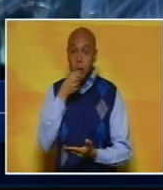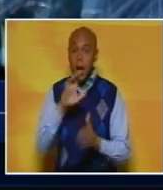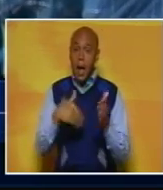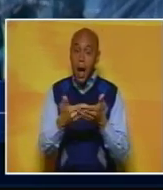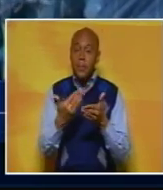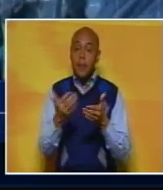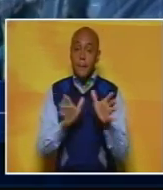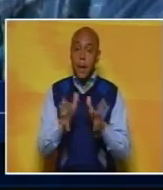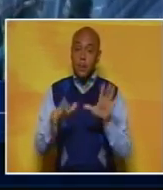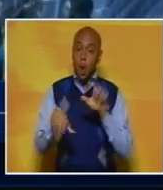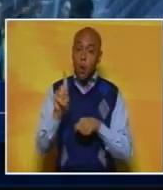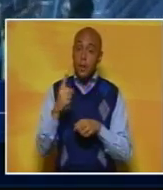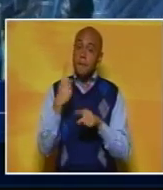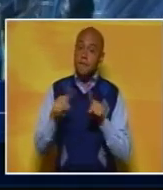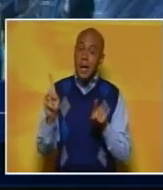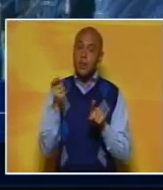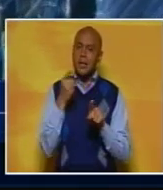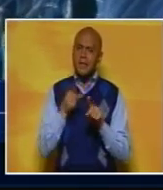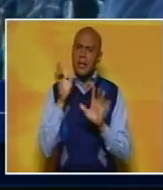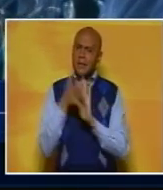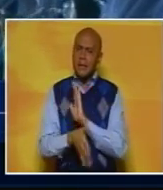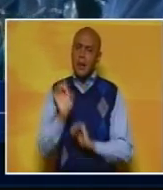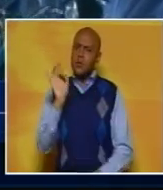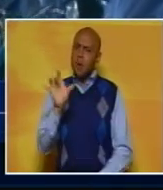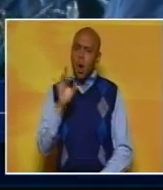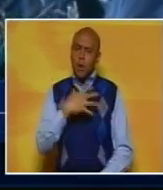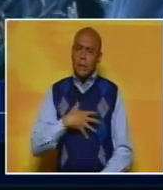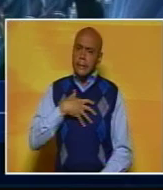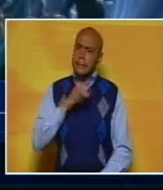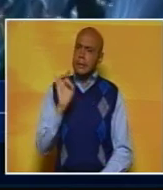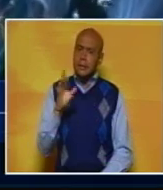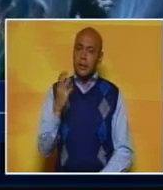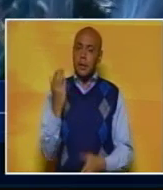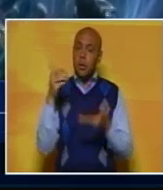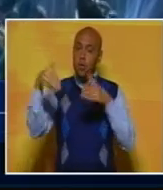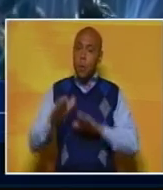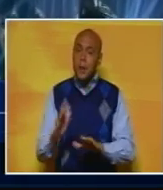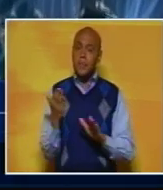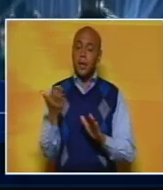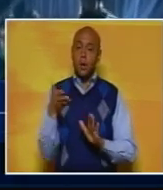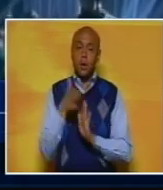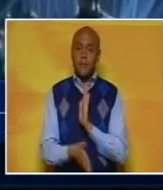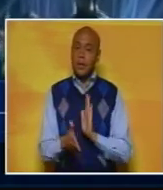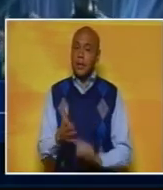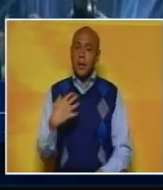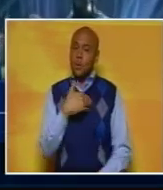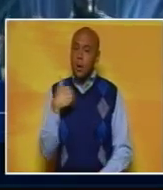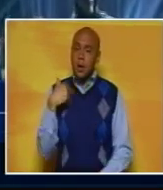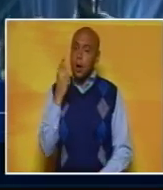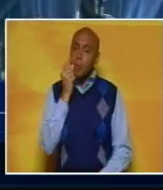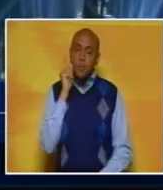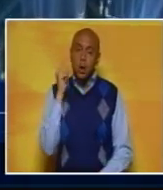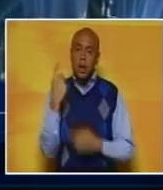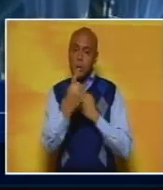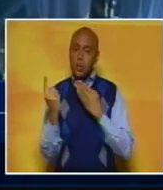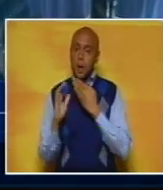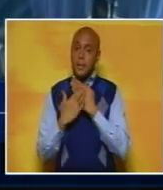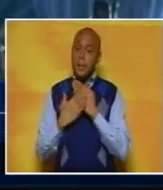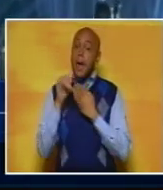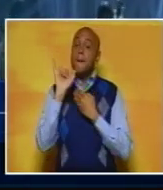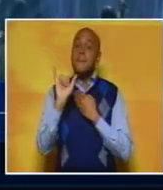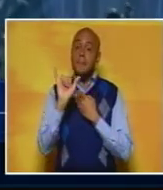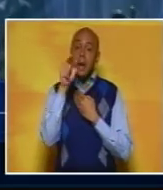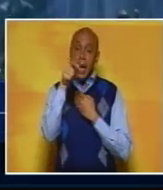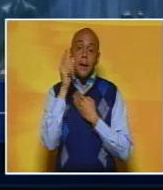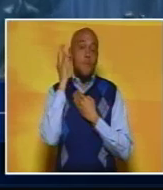marzo. La reina del pop afirmó que le duele mucho tener que cancelar sus shows y que no quiere piedad de sus fanáticos, pues fue ella misma